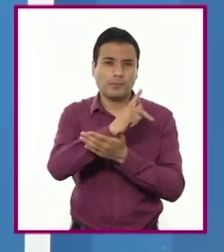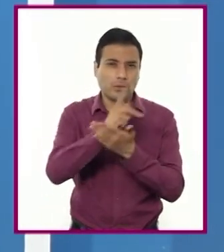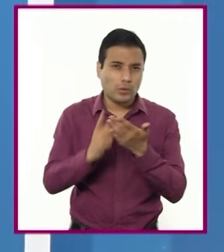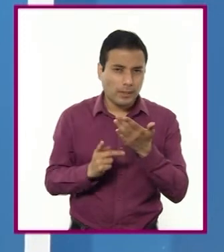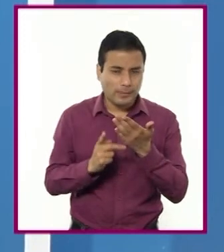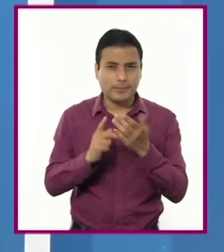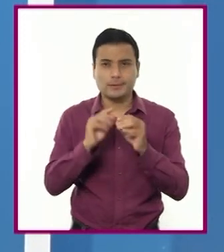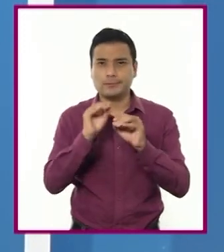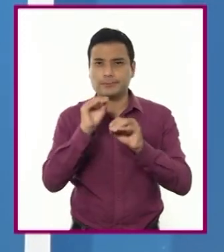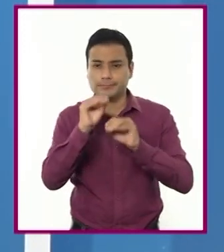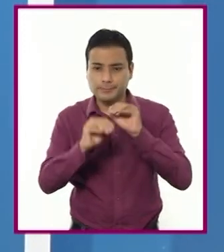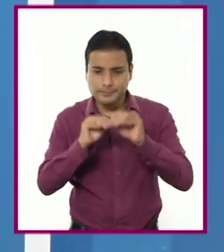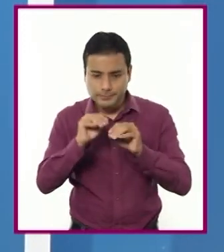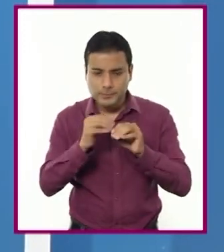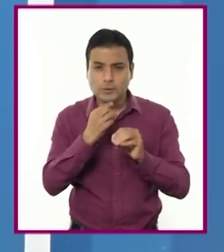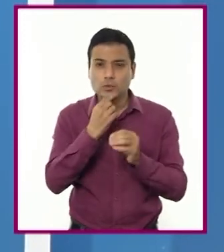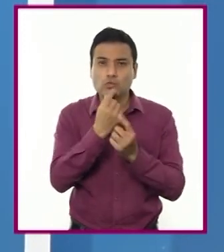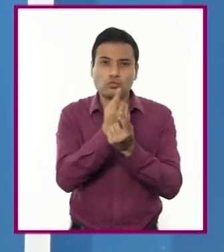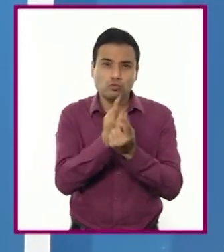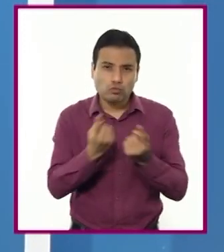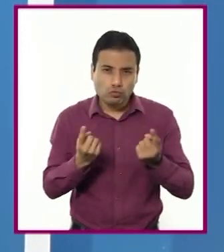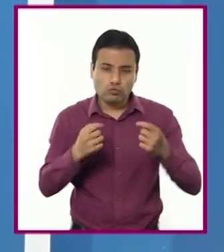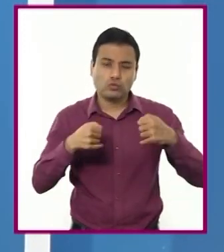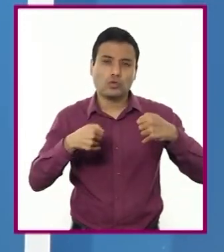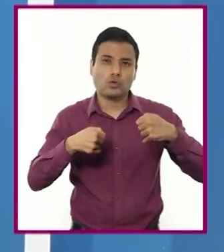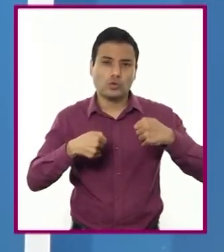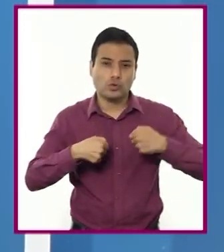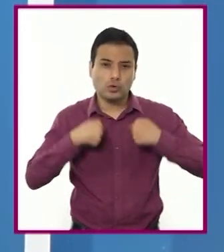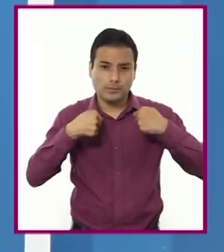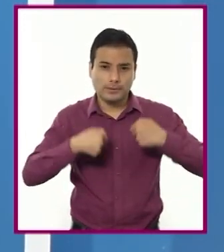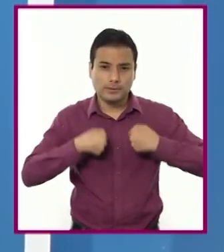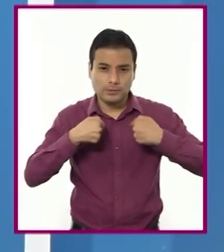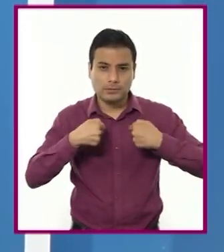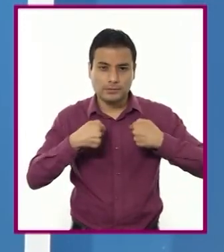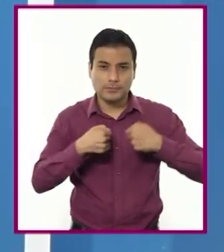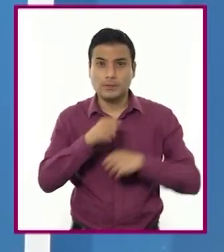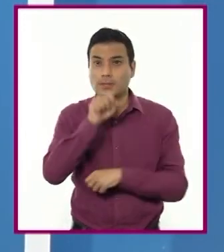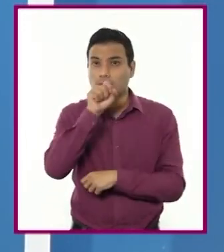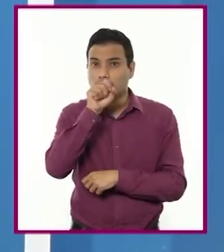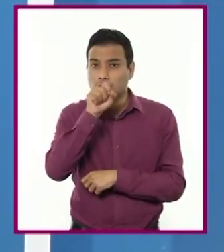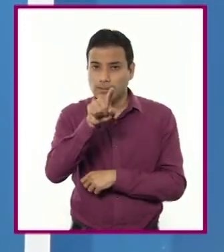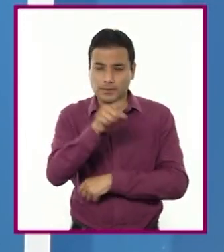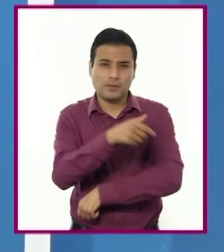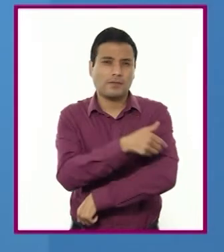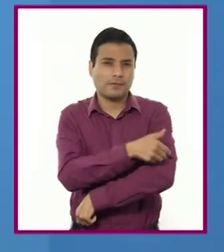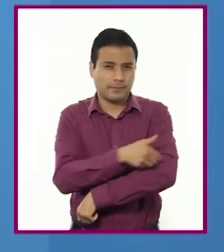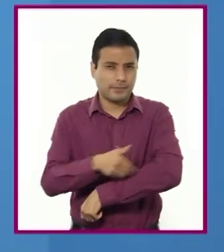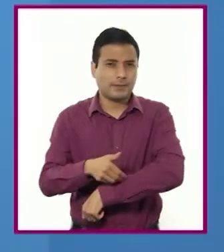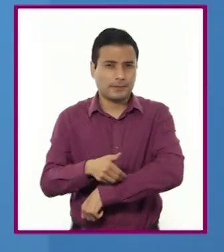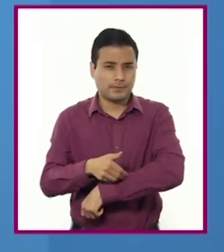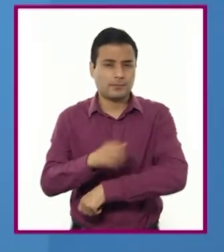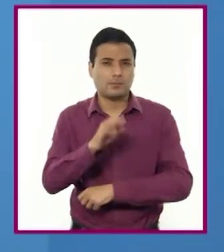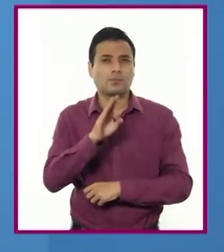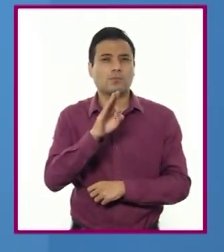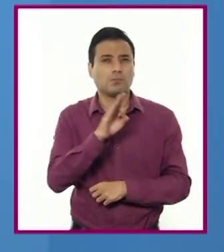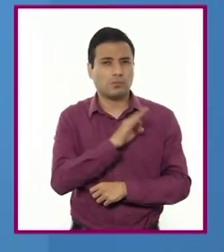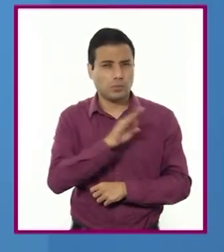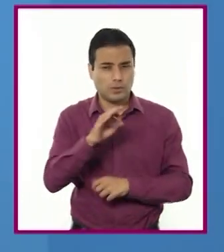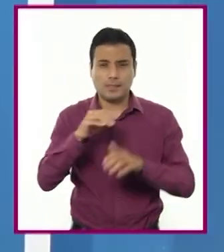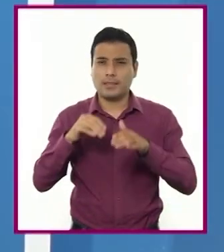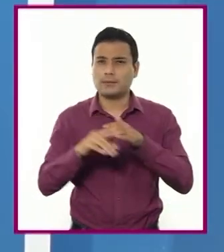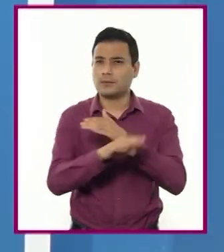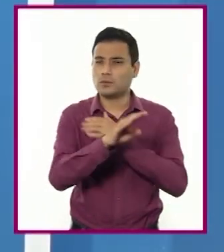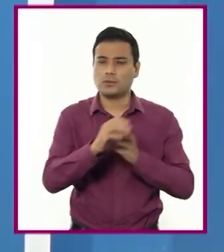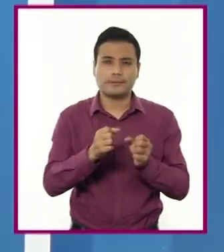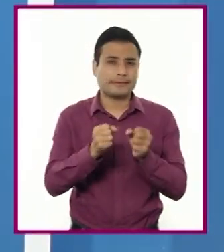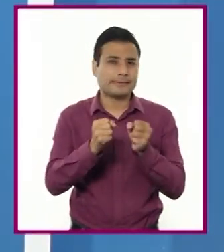que permitan a niños, niñas y adolescentes y también a sus familias el acceso libre, seguro, sin